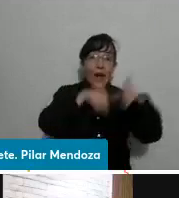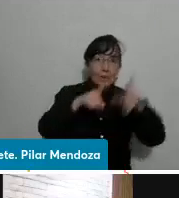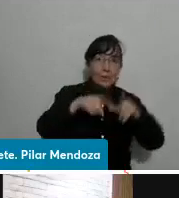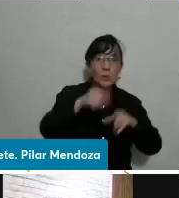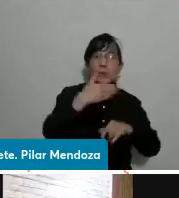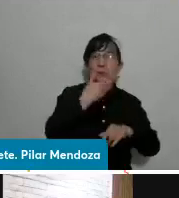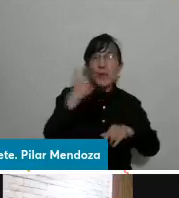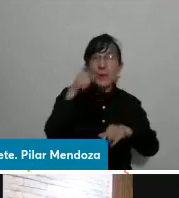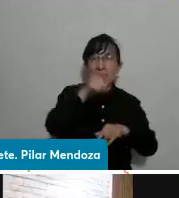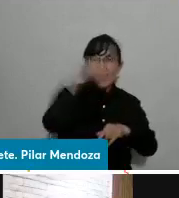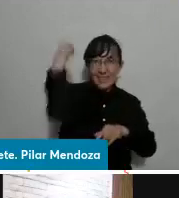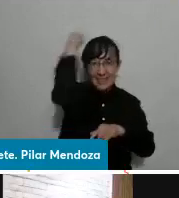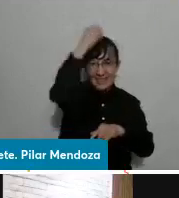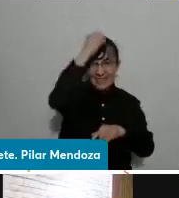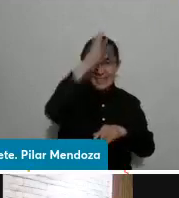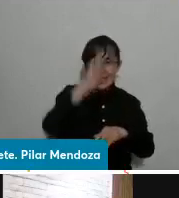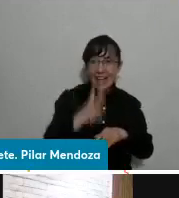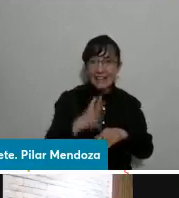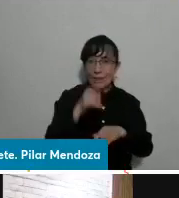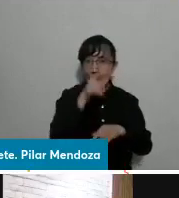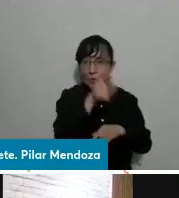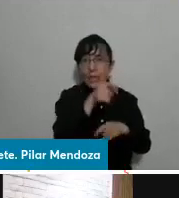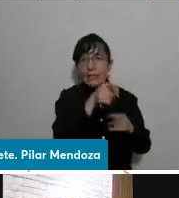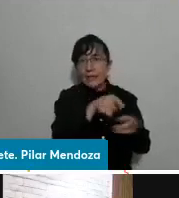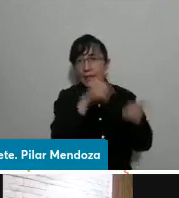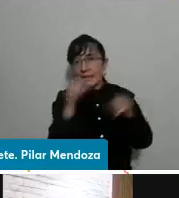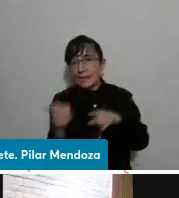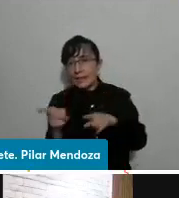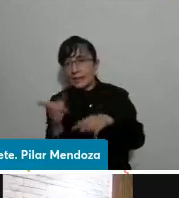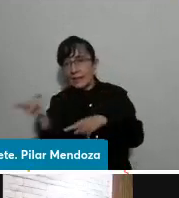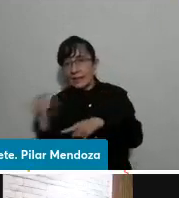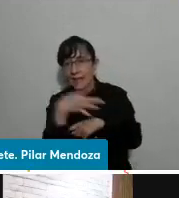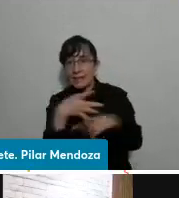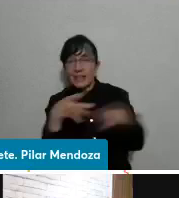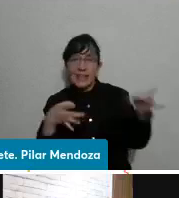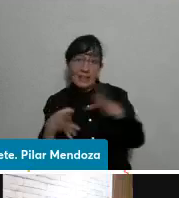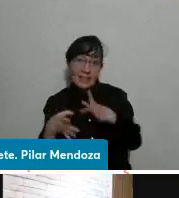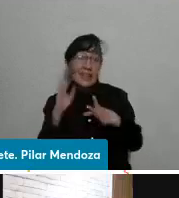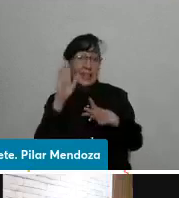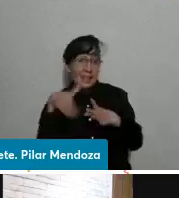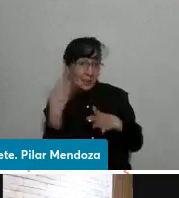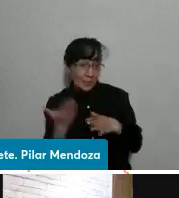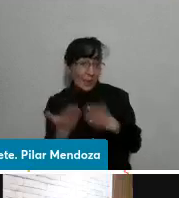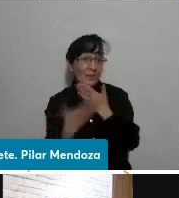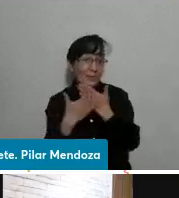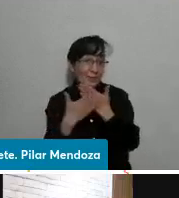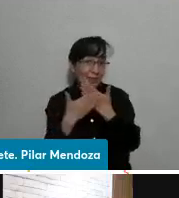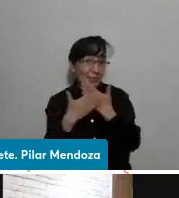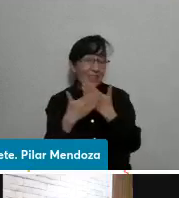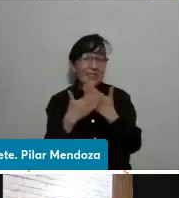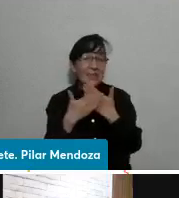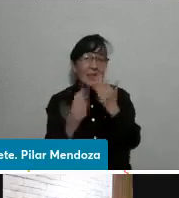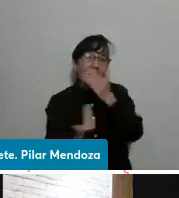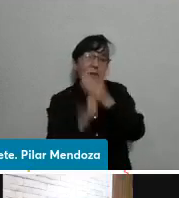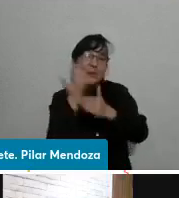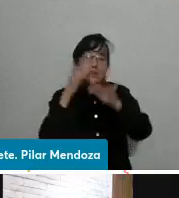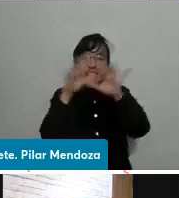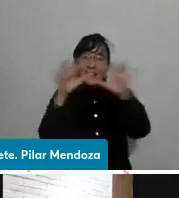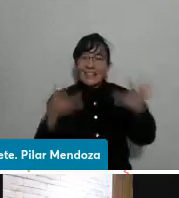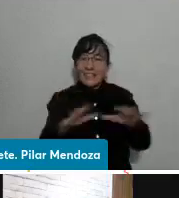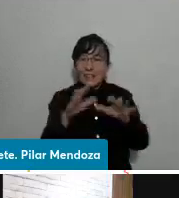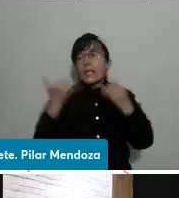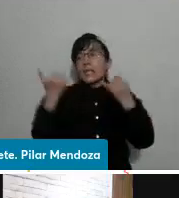otros, y nos da pautas para realizar nuevas actividades, y se maneja desde la institución con